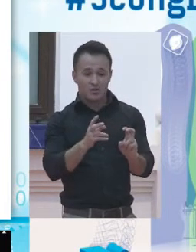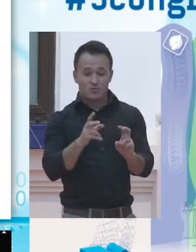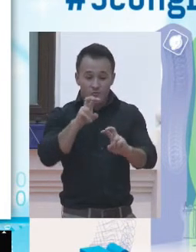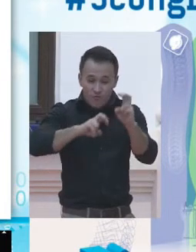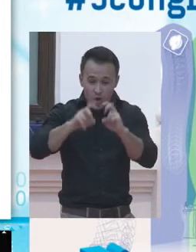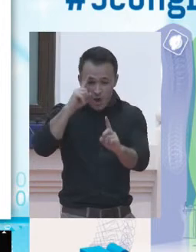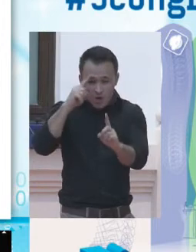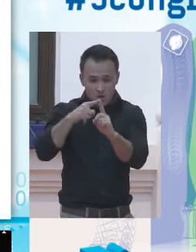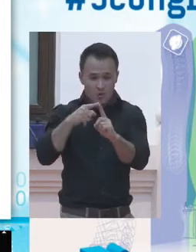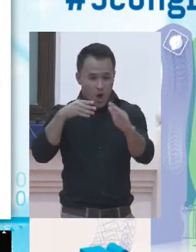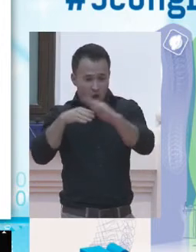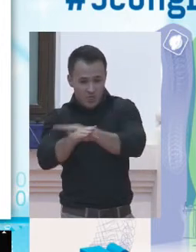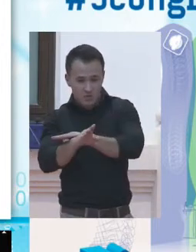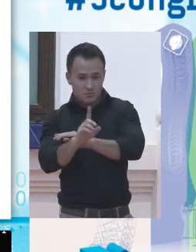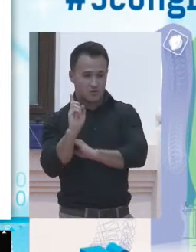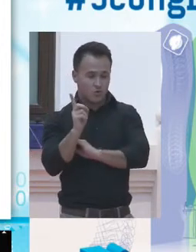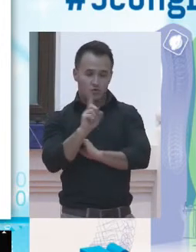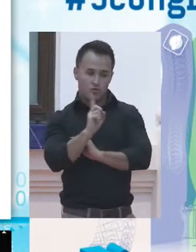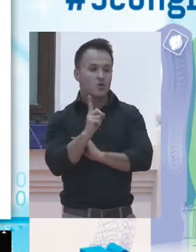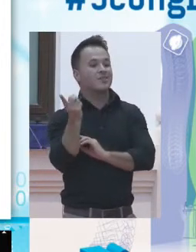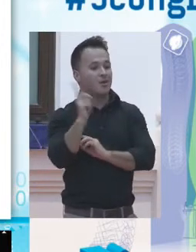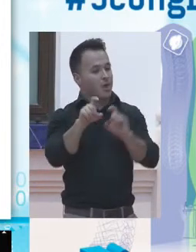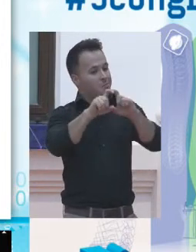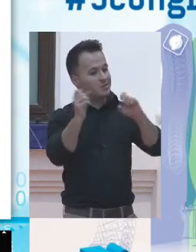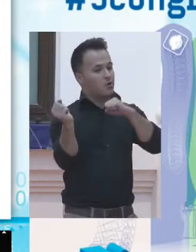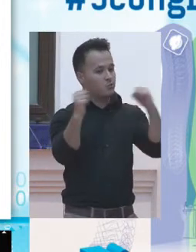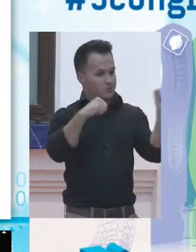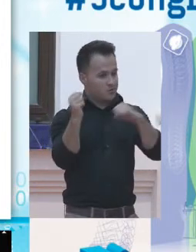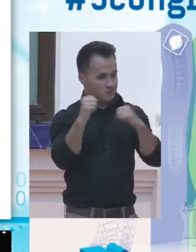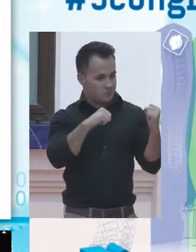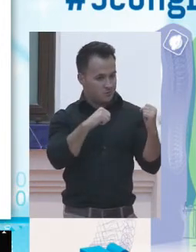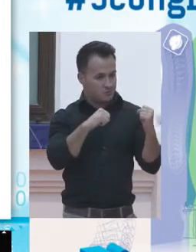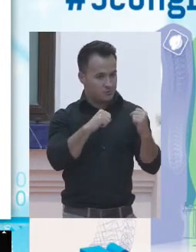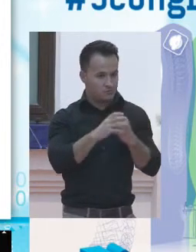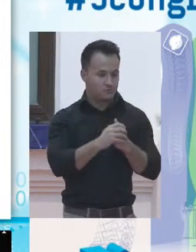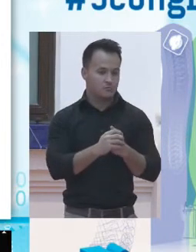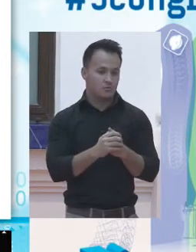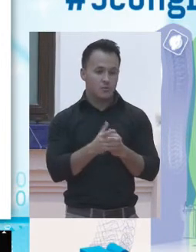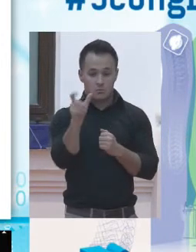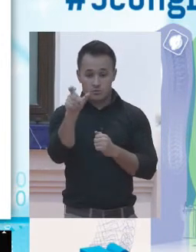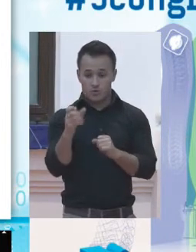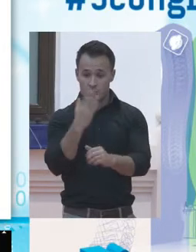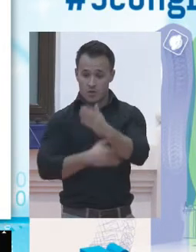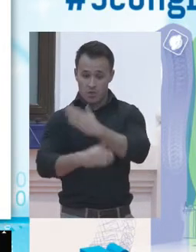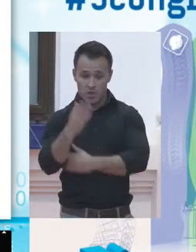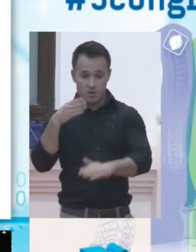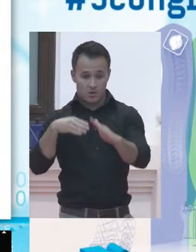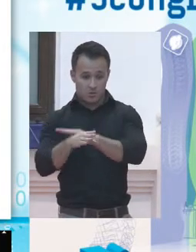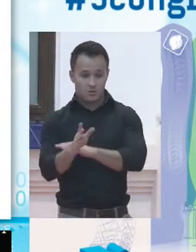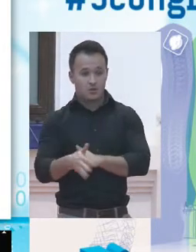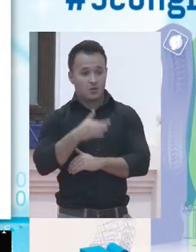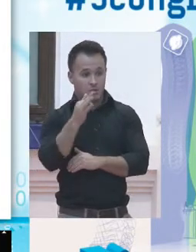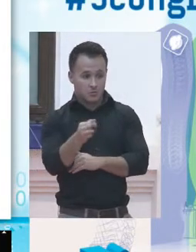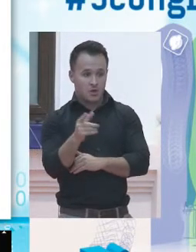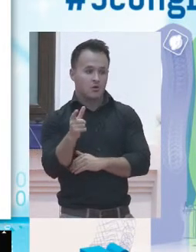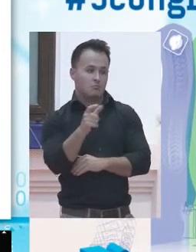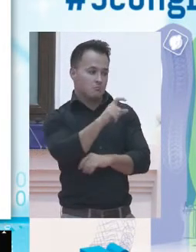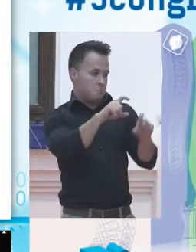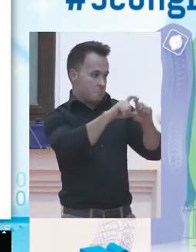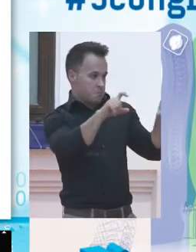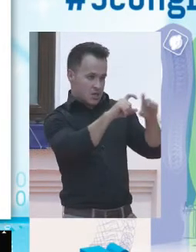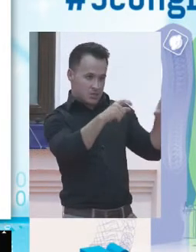empresa accesible, sino ser competitiva. No solamente queremos dar empleo a personas con discapacidad, sino que queremos pelearnos con las demás empresas